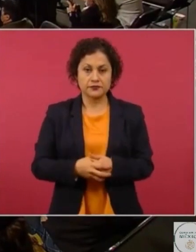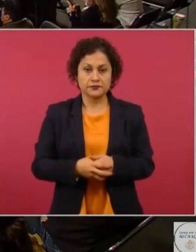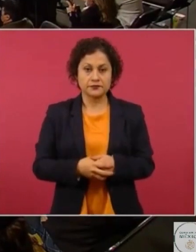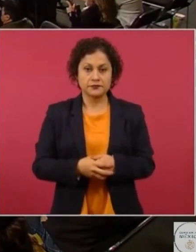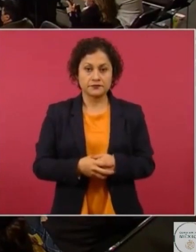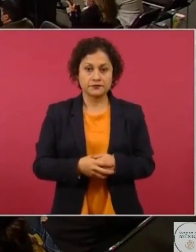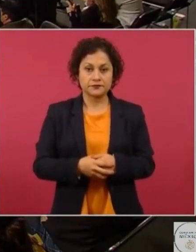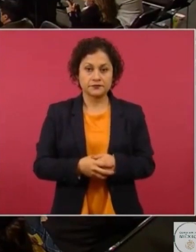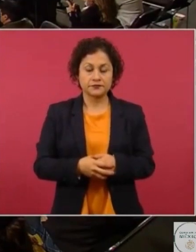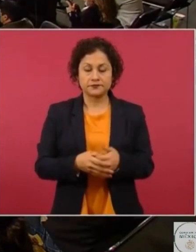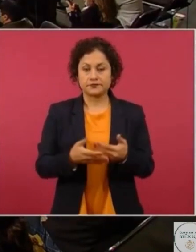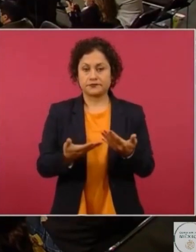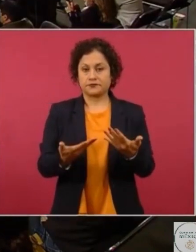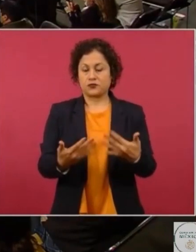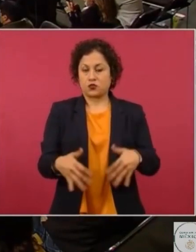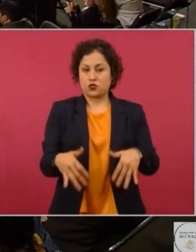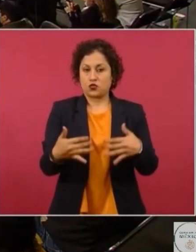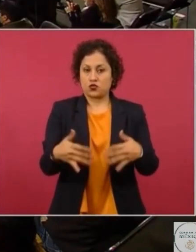Esto también es